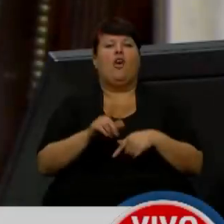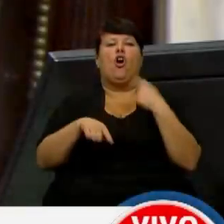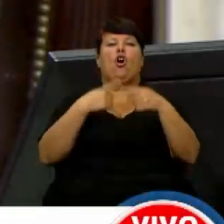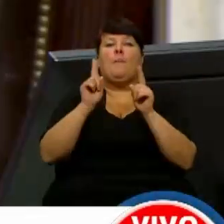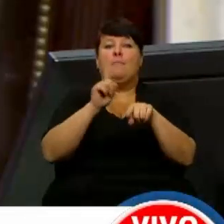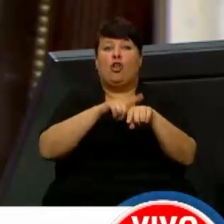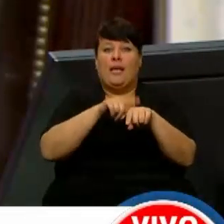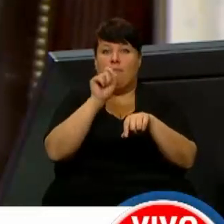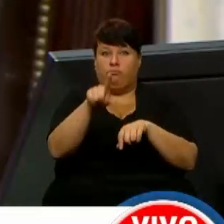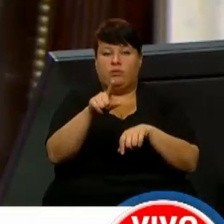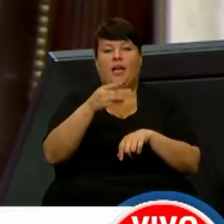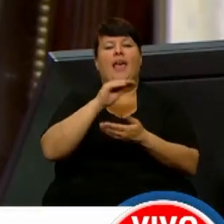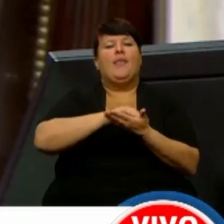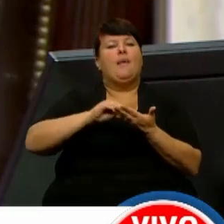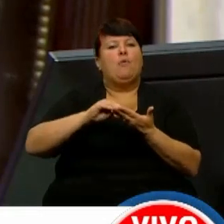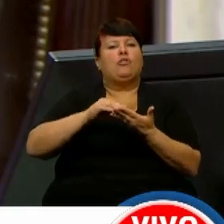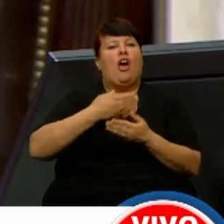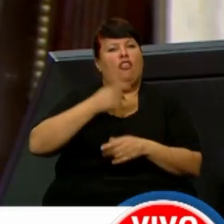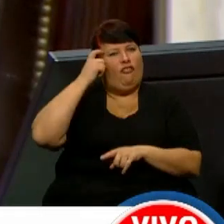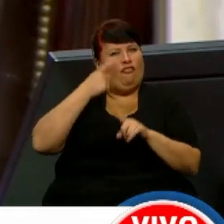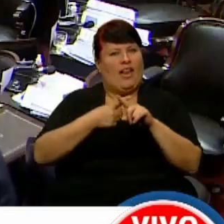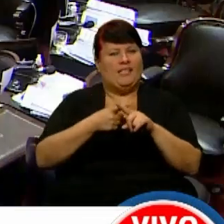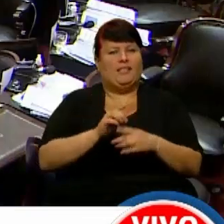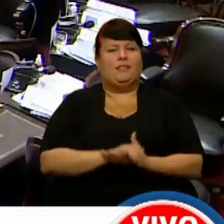Continúa en el tiempo el diputado Omar Félix.